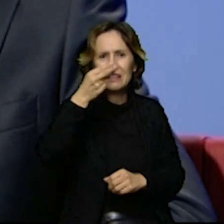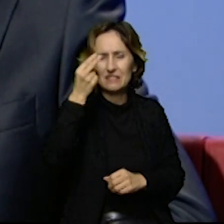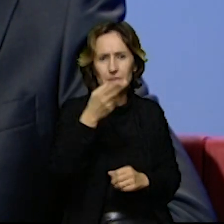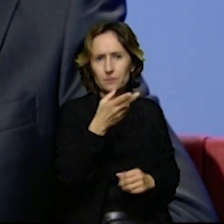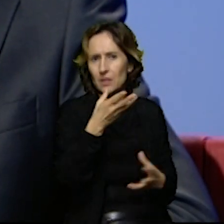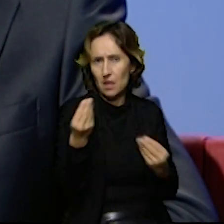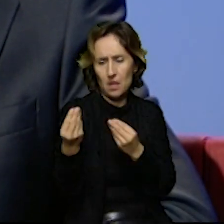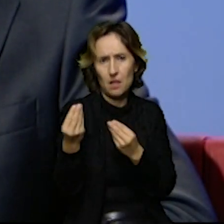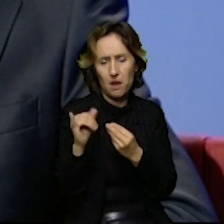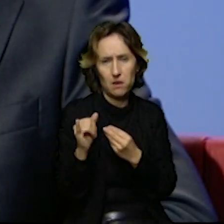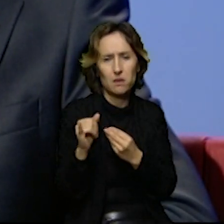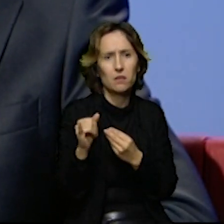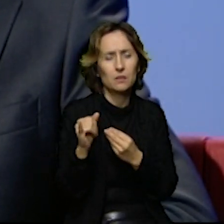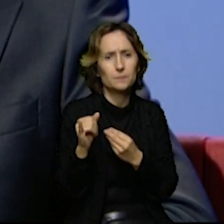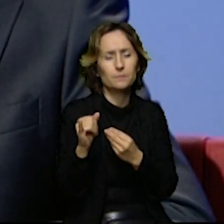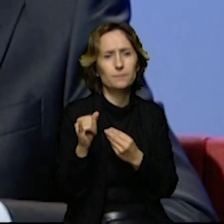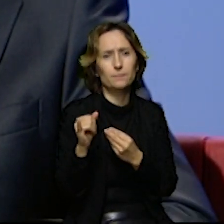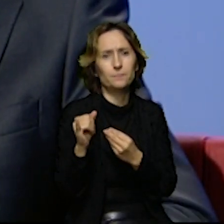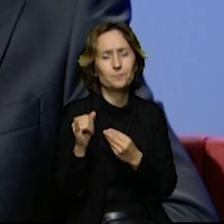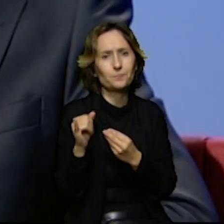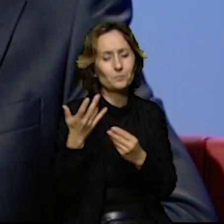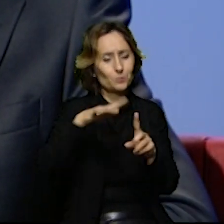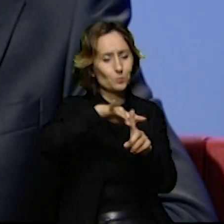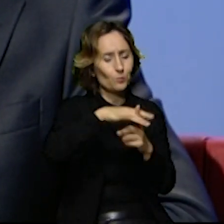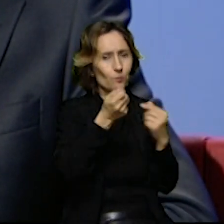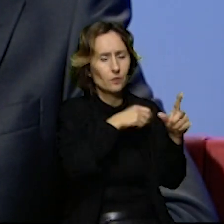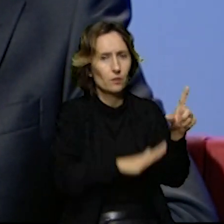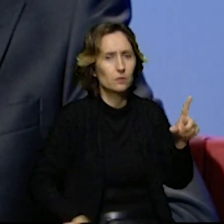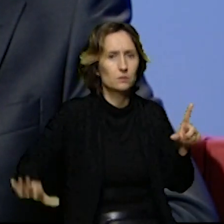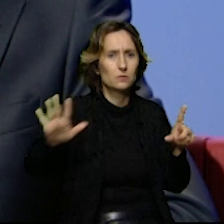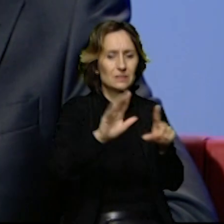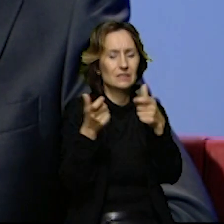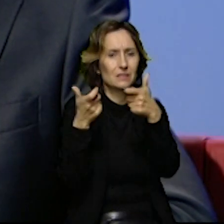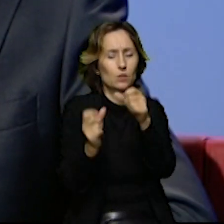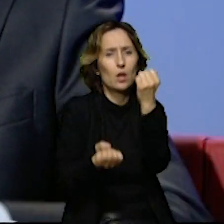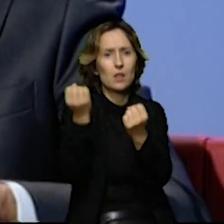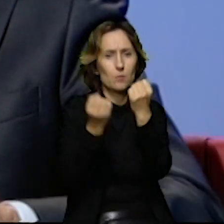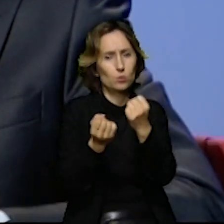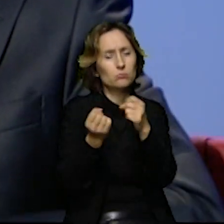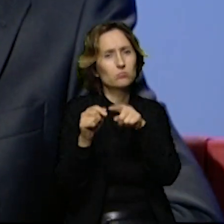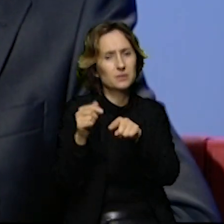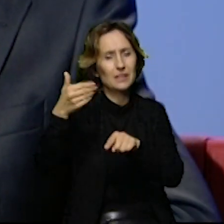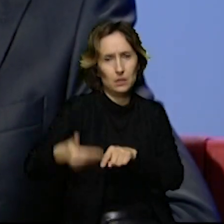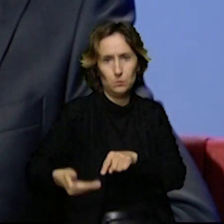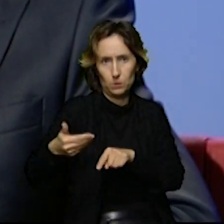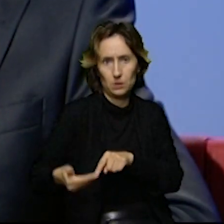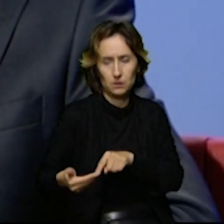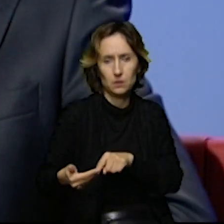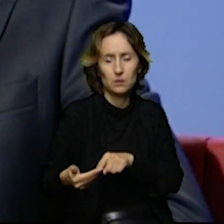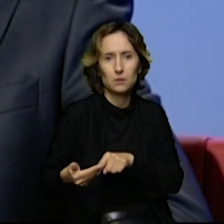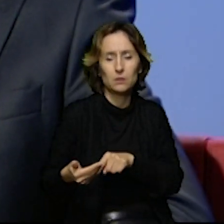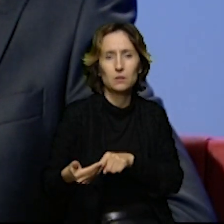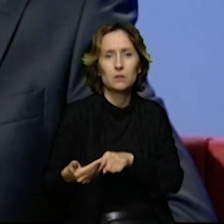tiene una presencia muy importante en el contexto nacional, en el sector de automoción, y no tendría sentido el